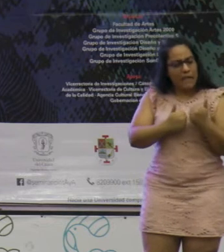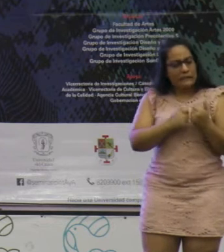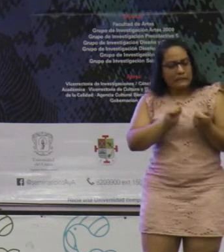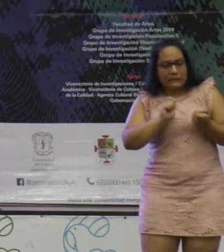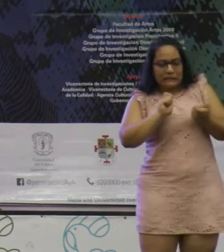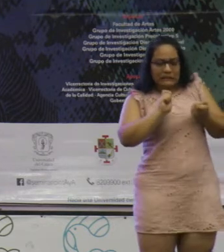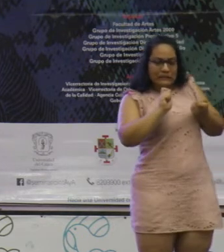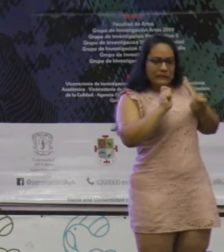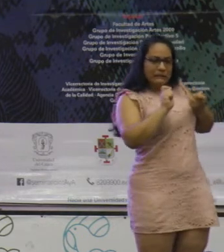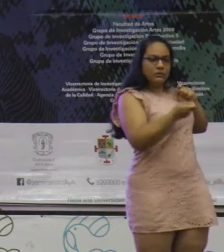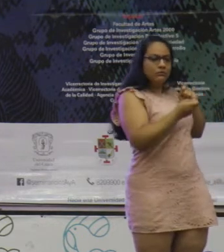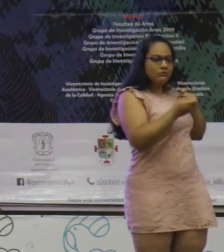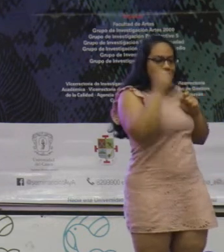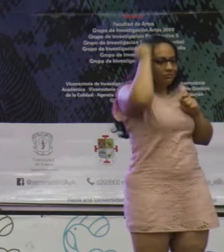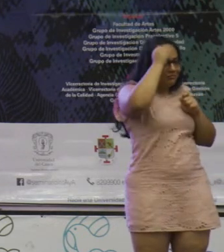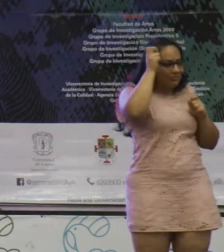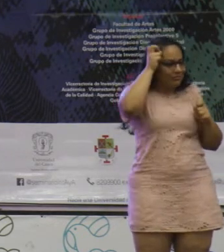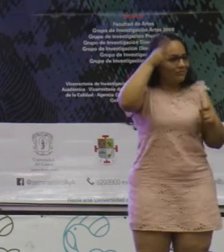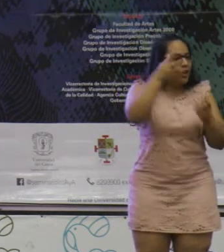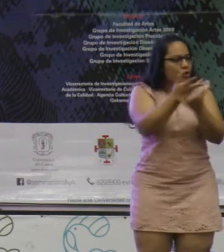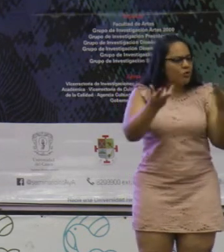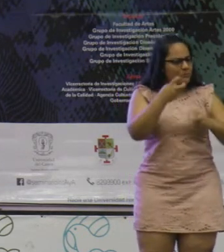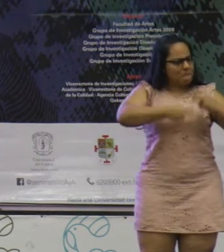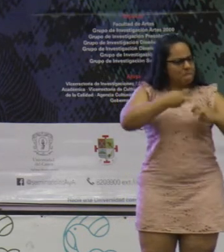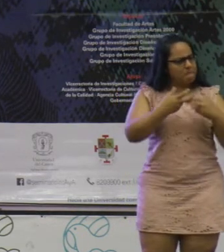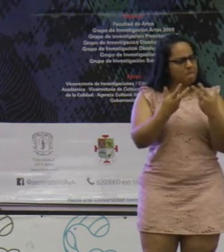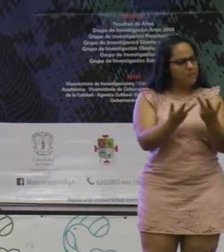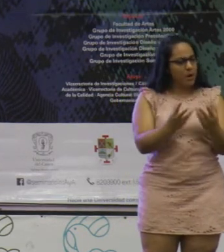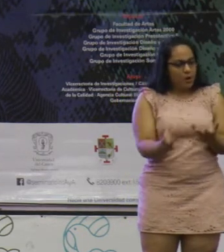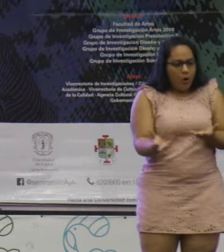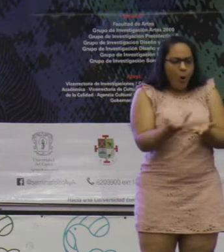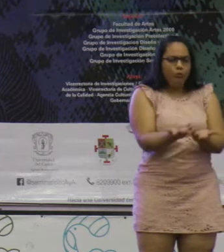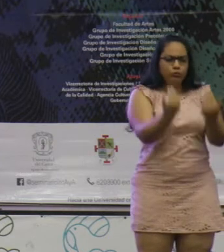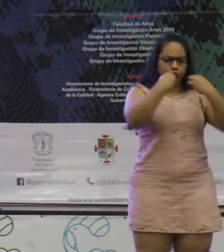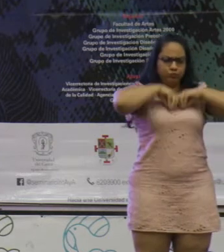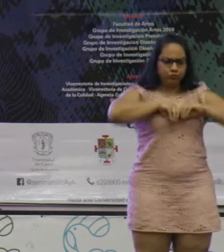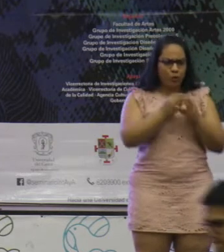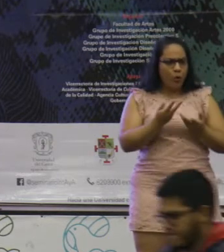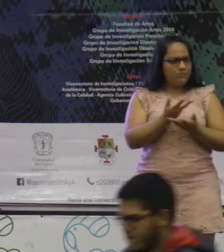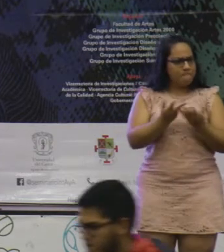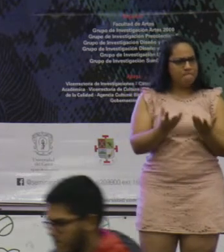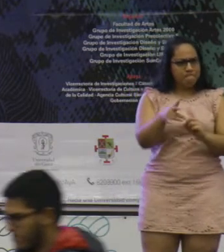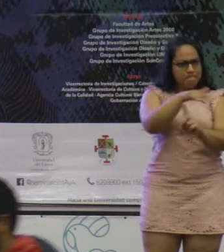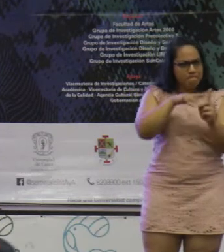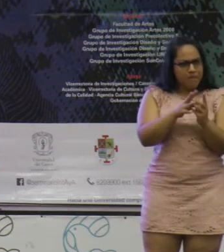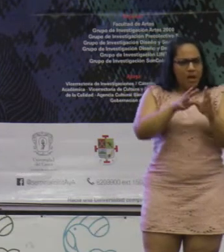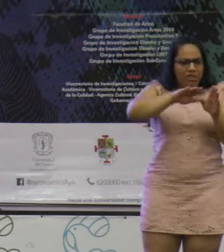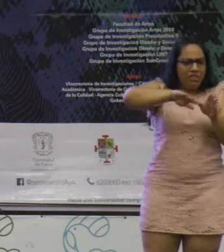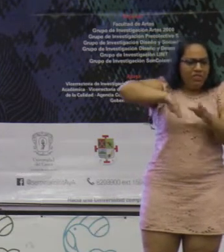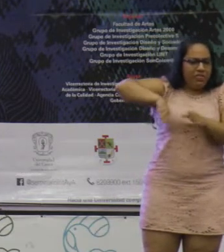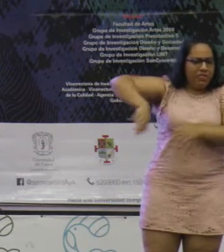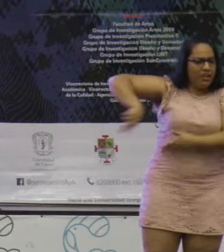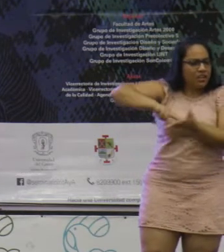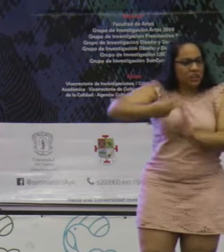poco la epistemología que tenemos en relación a los problemas, recuperar ciertas visiones que han sido poco emancipadas de lo